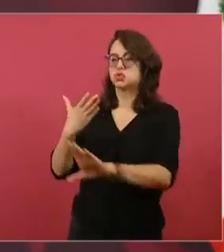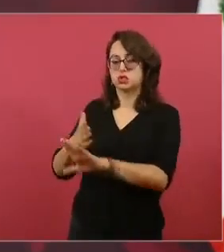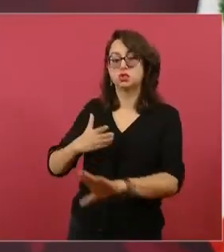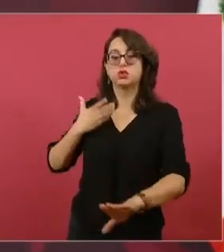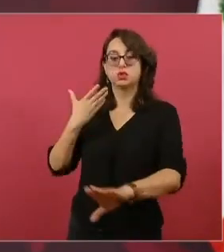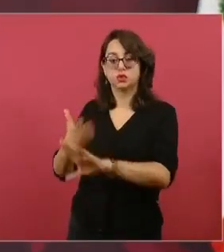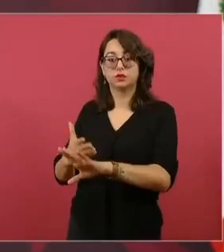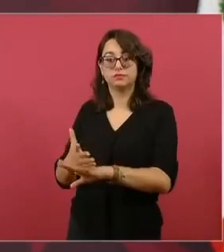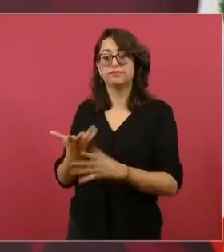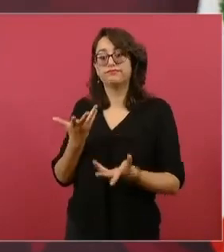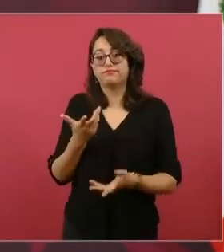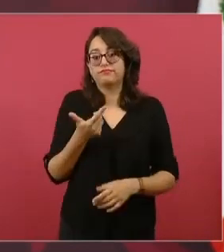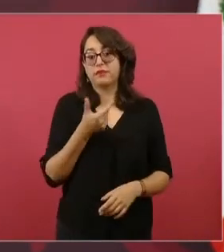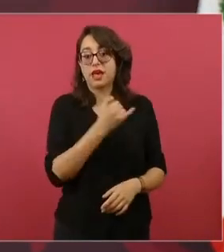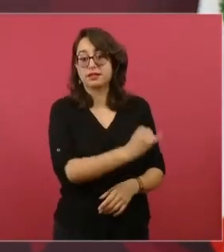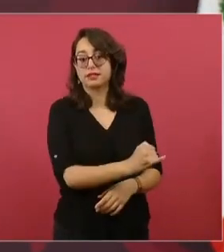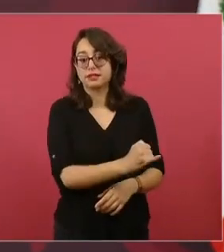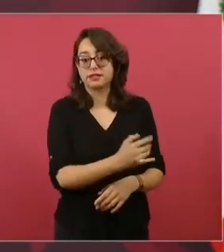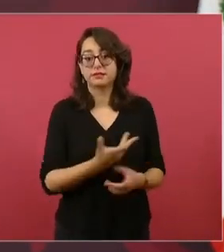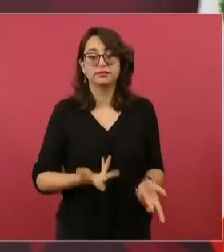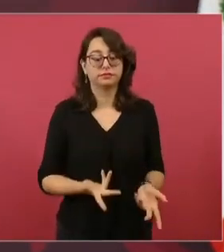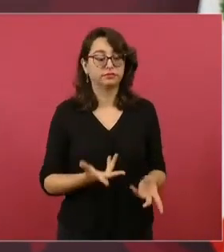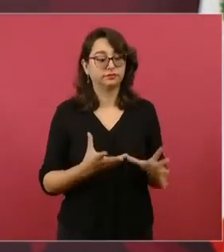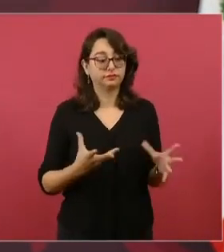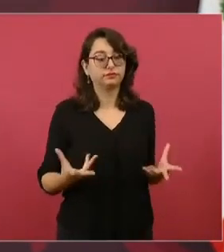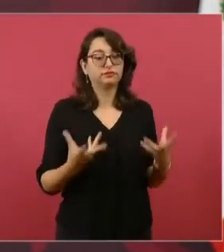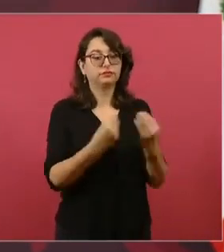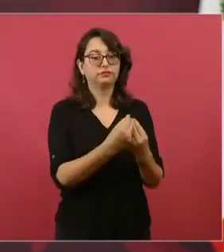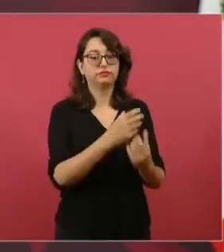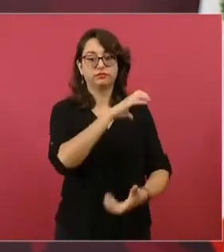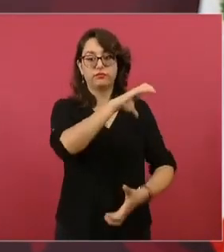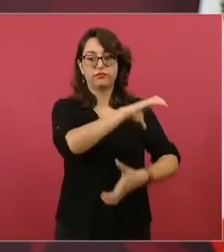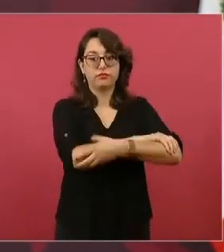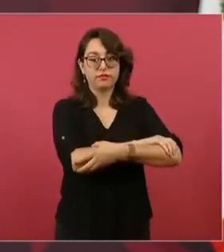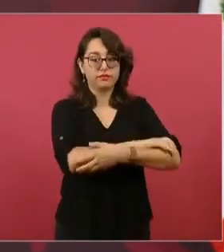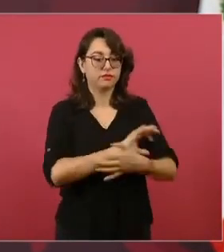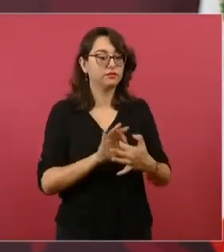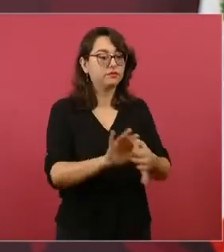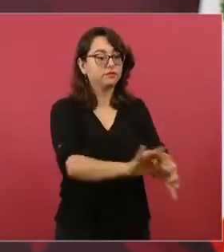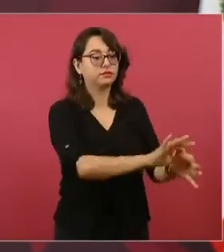y se han agrupado como lo han hecho